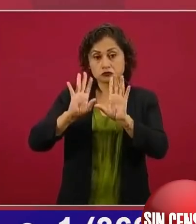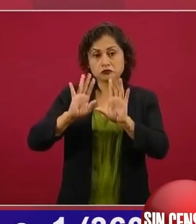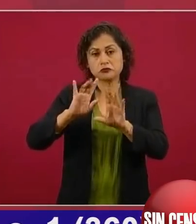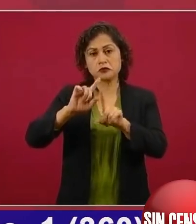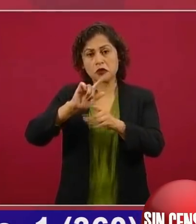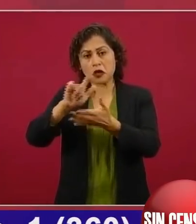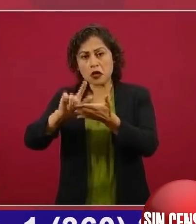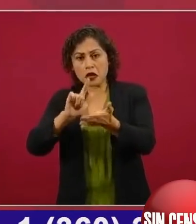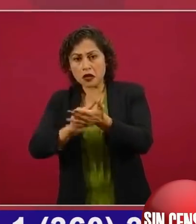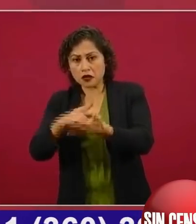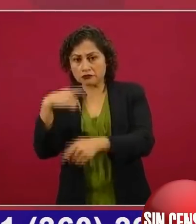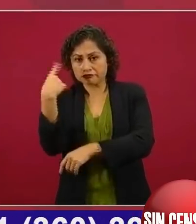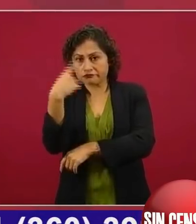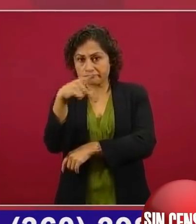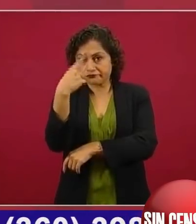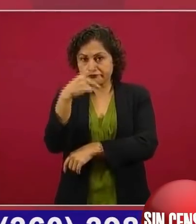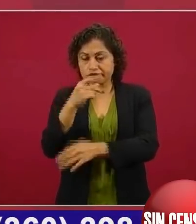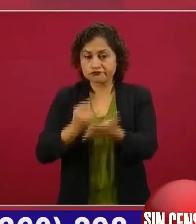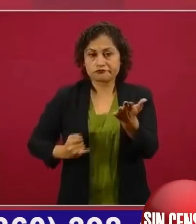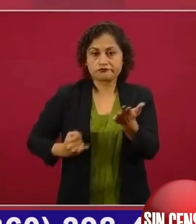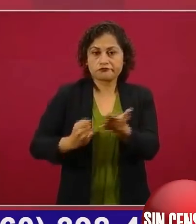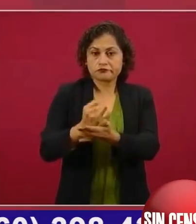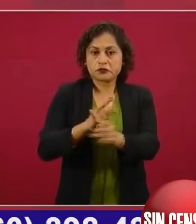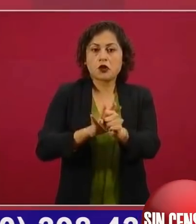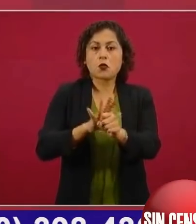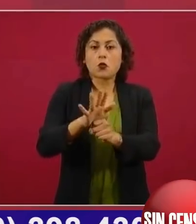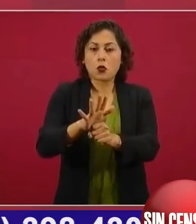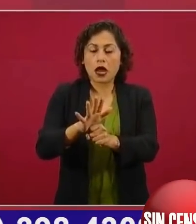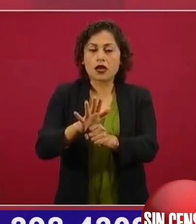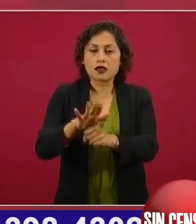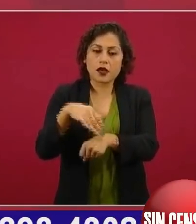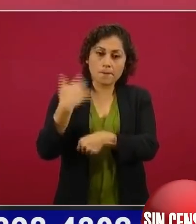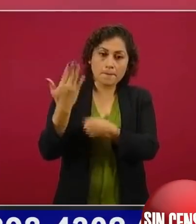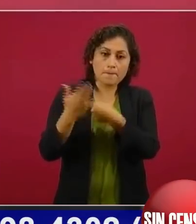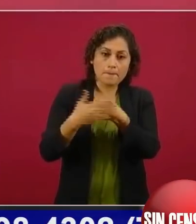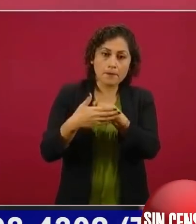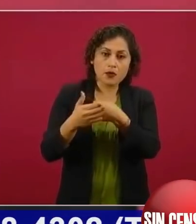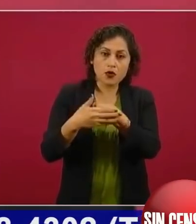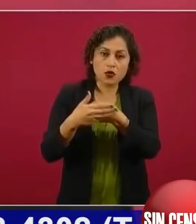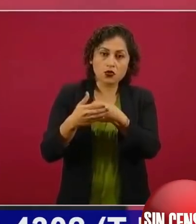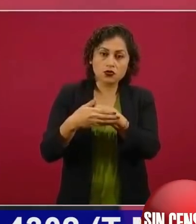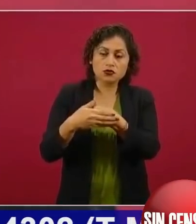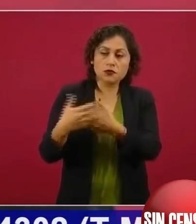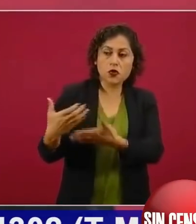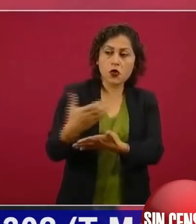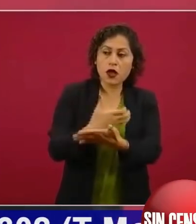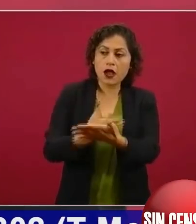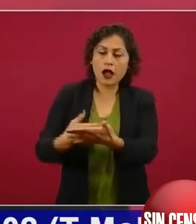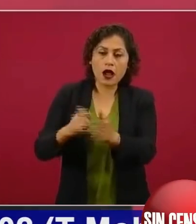legales, quien sea declarado triunfador